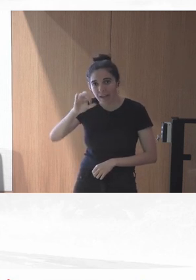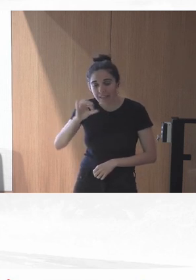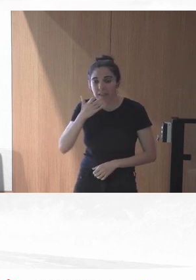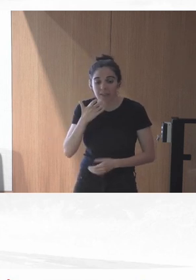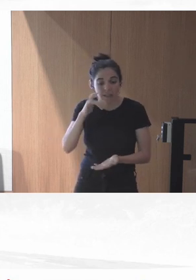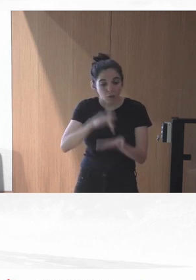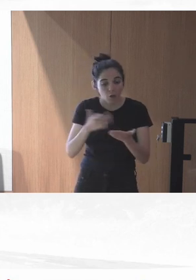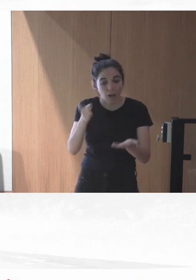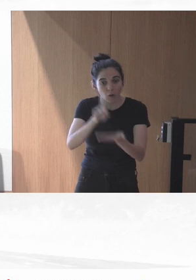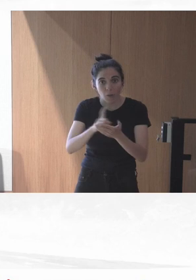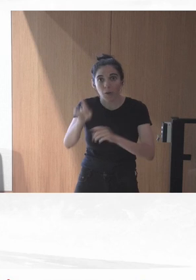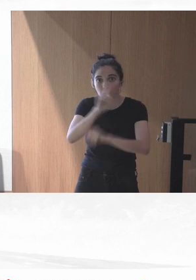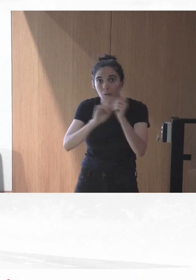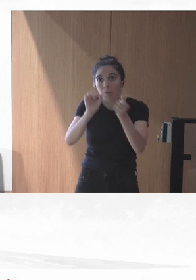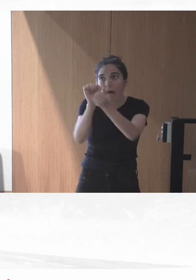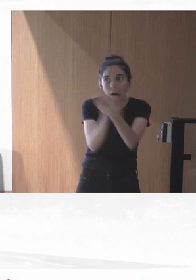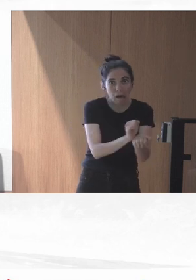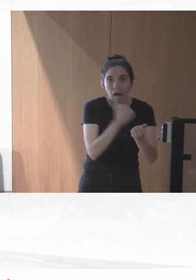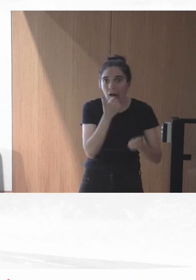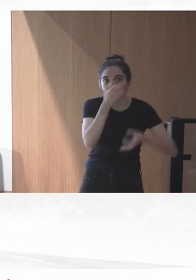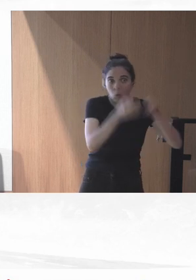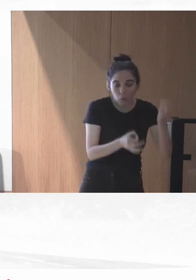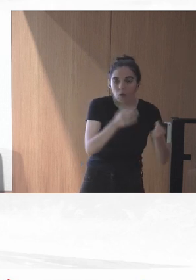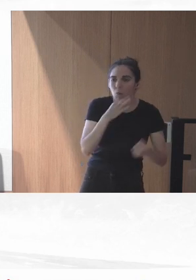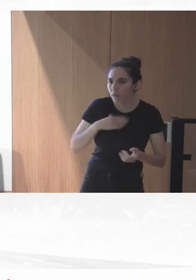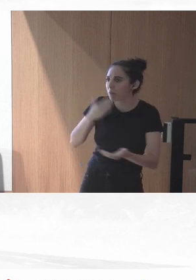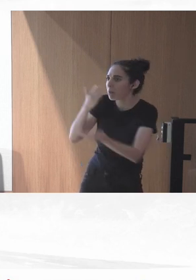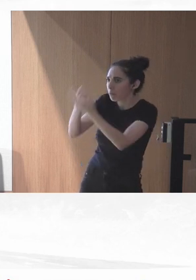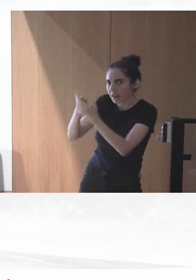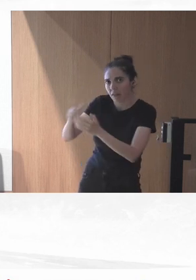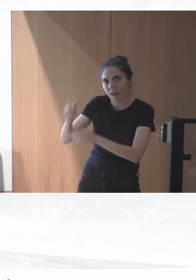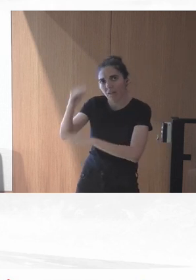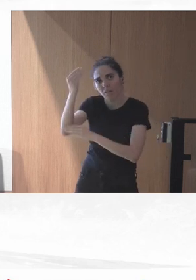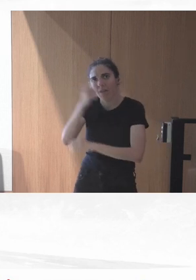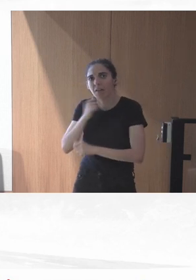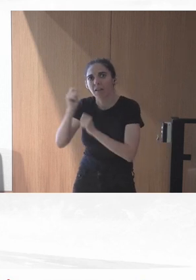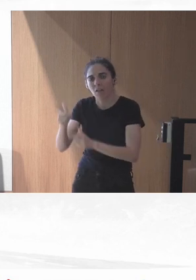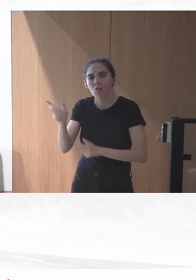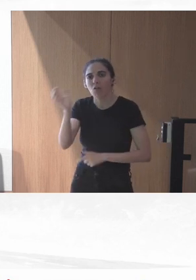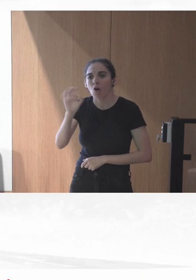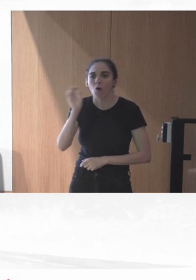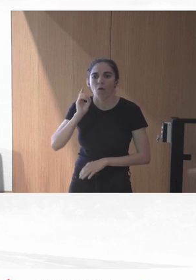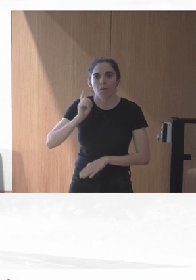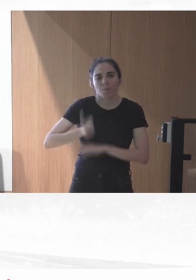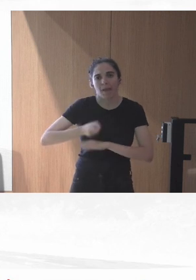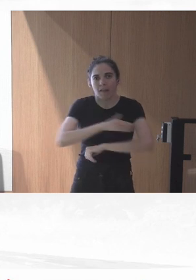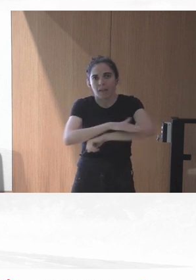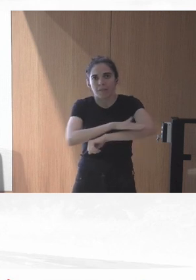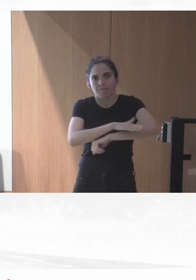puede pedir el facilitador, o si esto es una cosa que necesariamente tiene que venir como una solicitud del